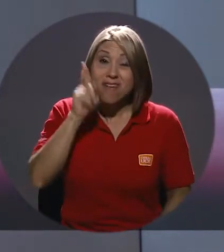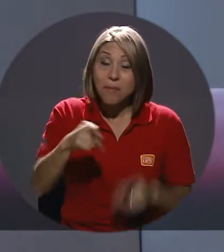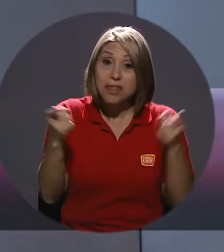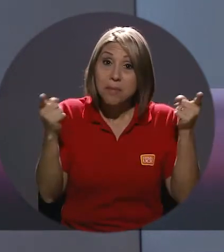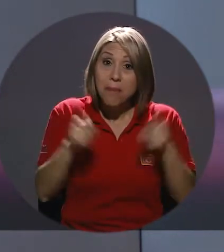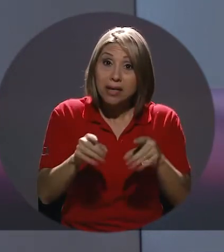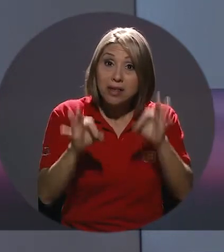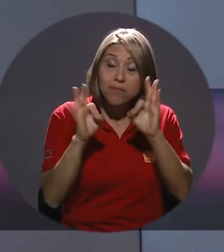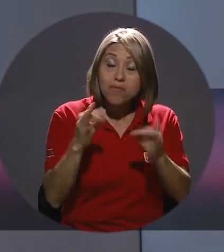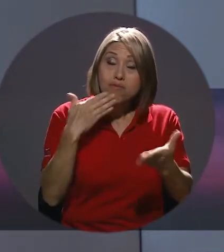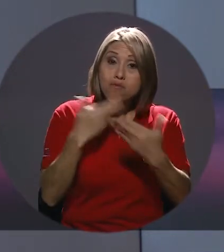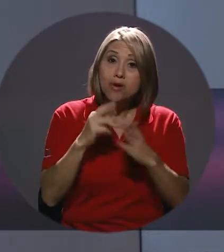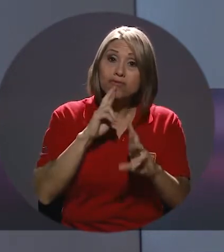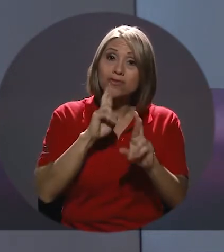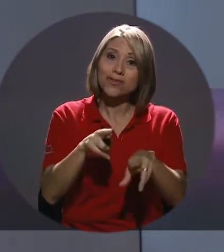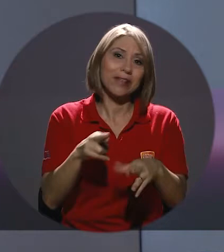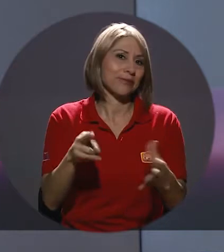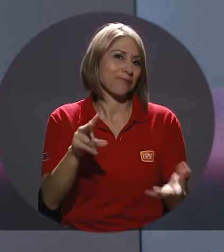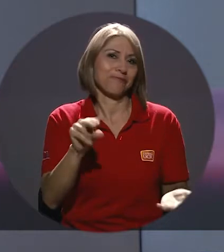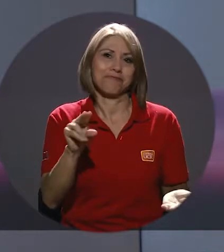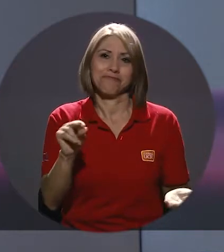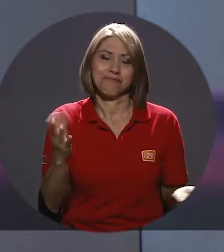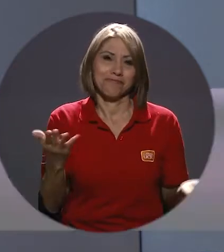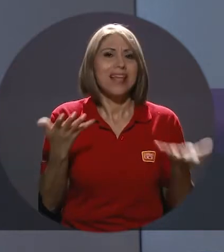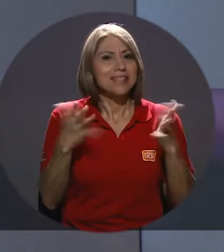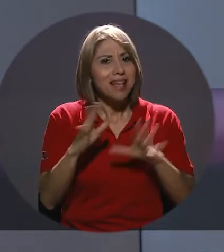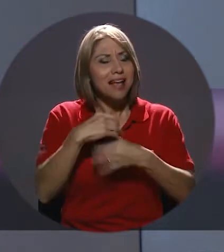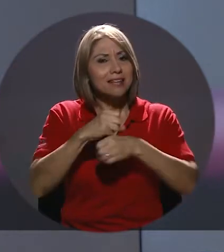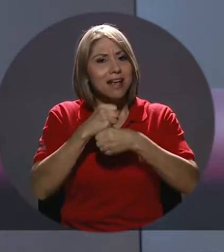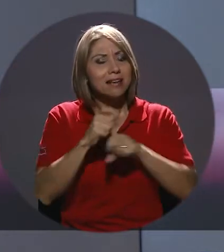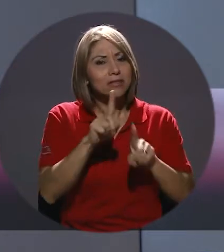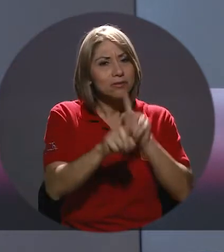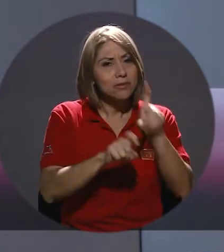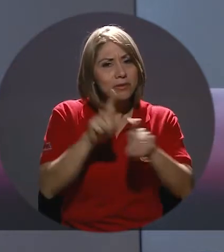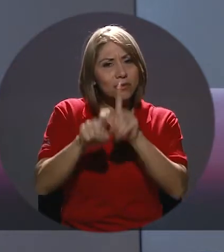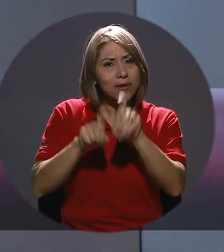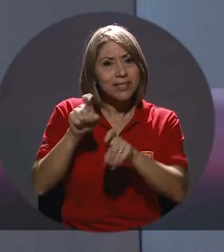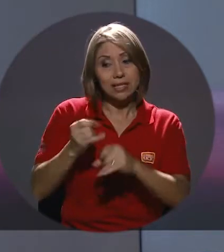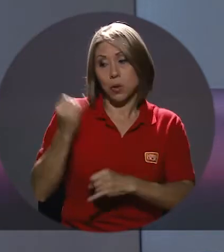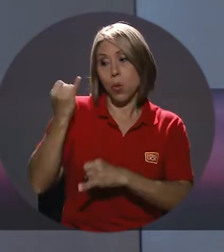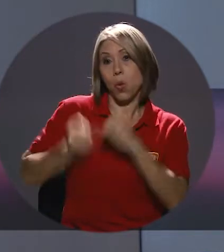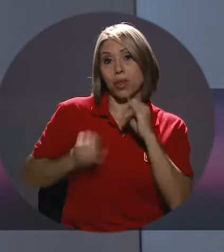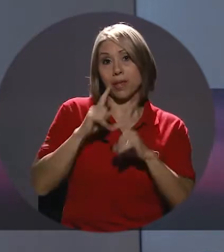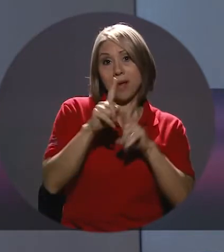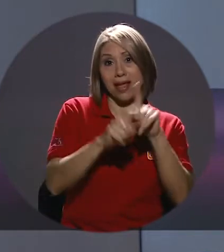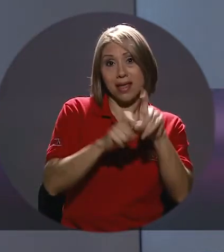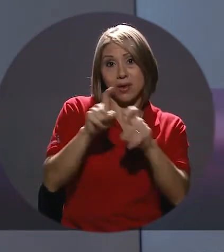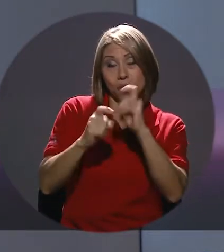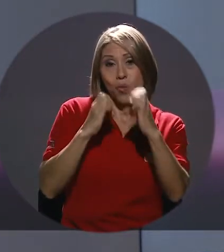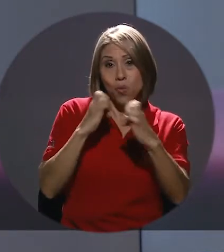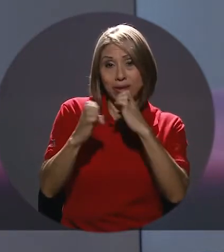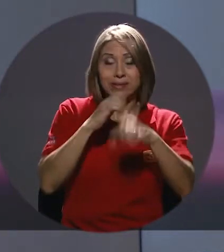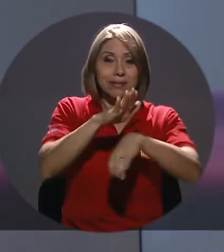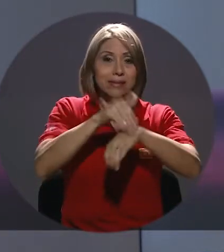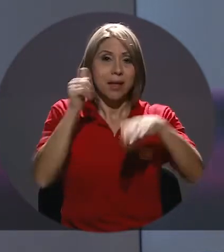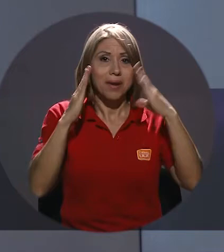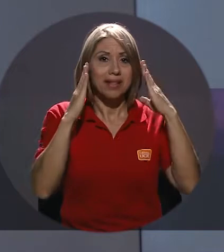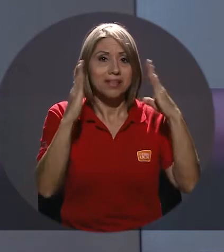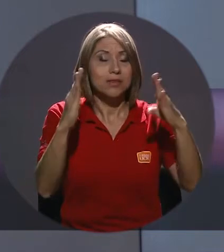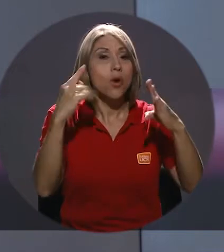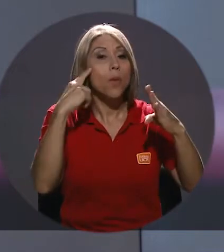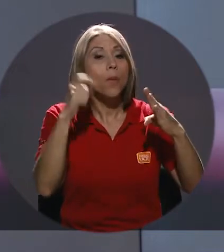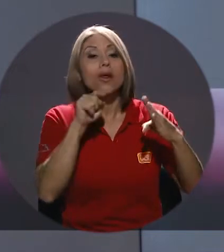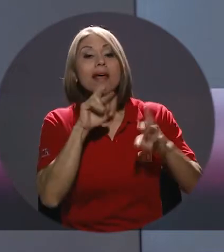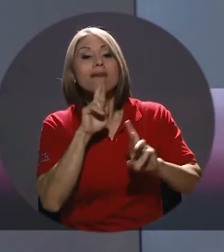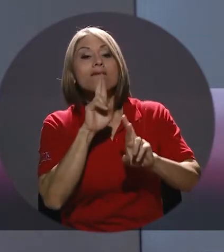realidad a la hora de los números, porque pues que lo digan las encuestas, ¿verdad? Incluso en esta última hay un llamado de atención en el sentido de que